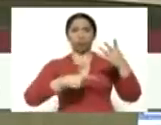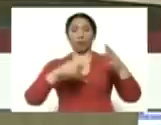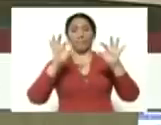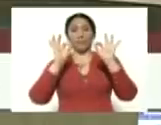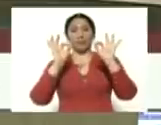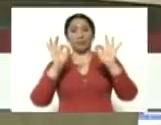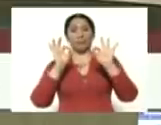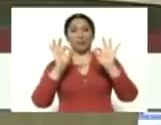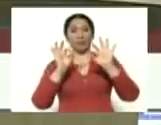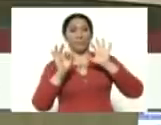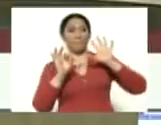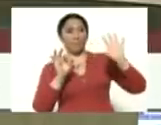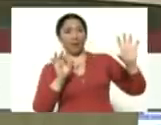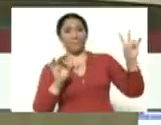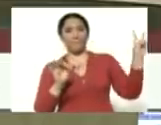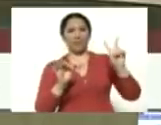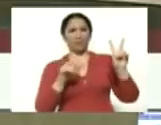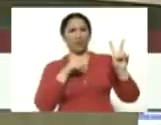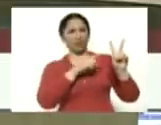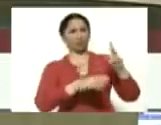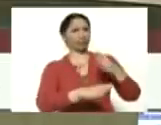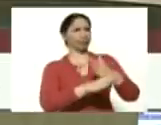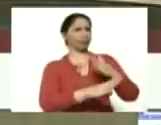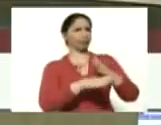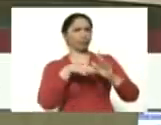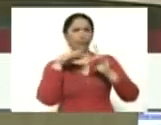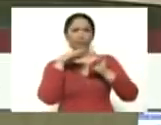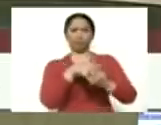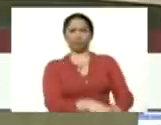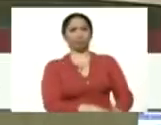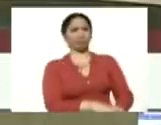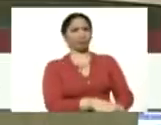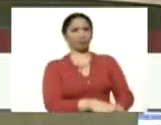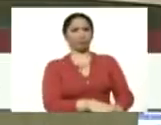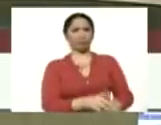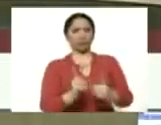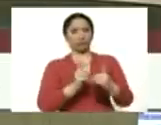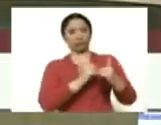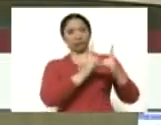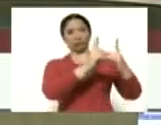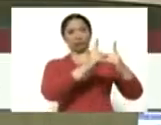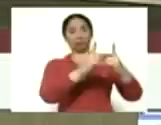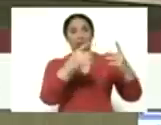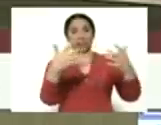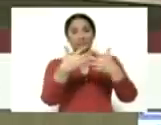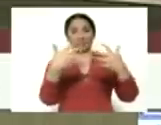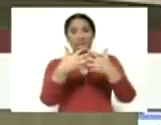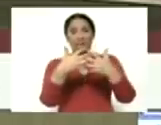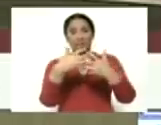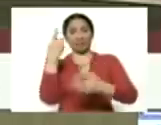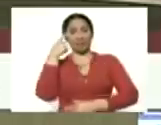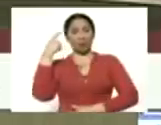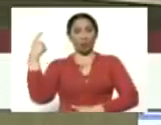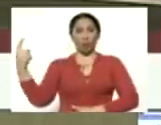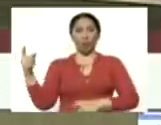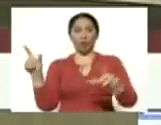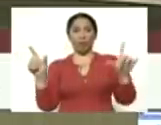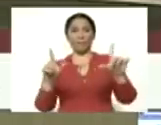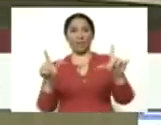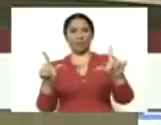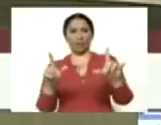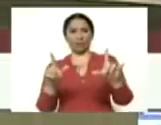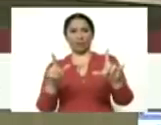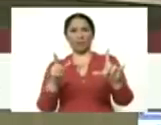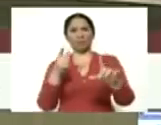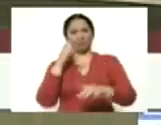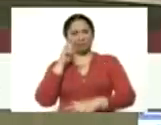a Venezuela, que ha sido permanentemente sometida al asedio de las guerras psicológicas y de las guerras mediáticas. Fíjense cómo